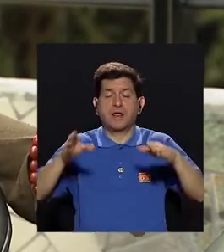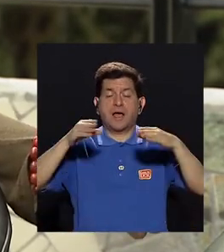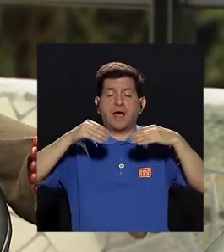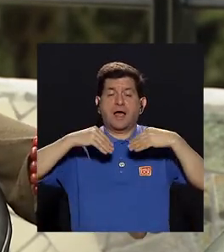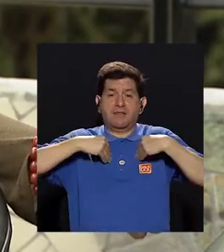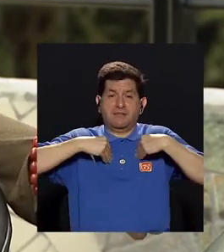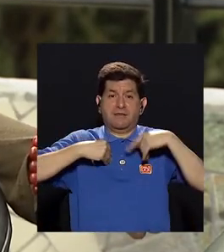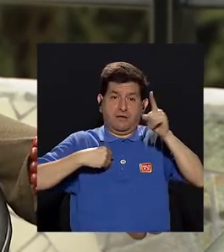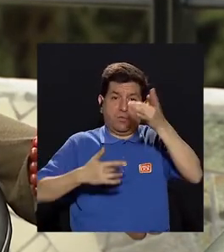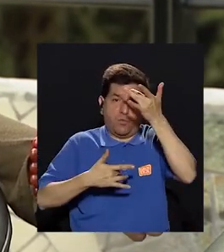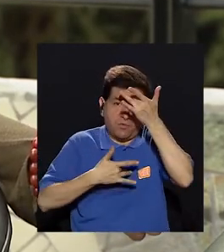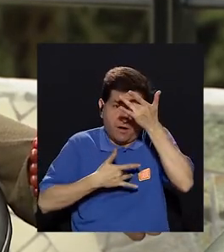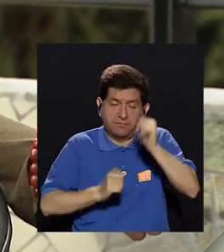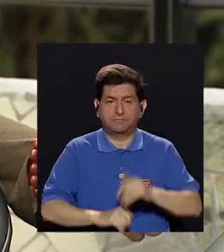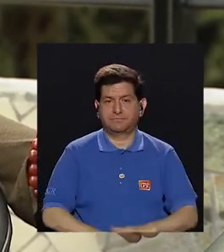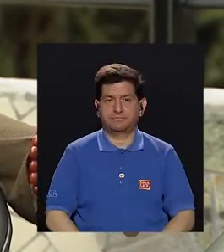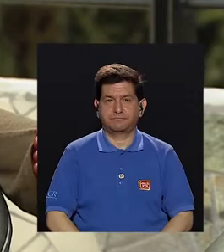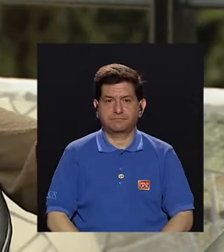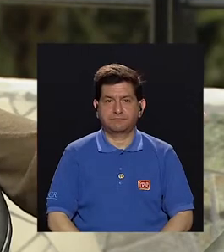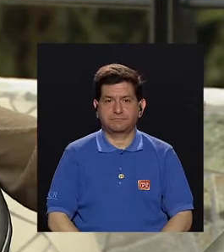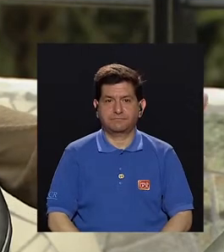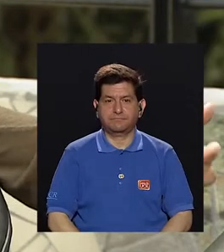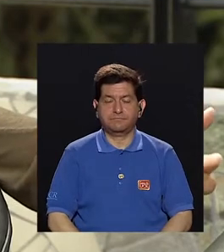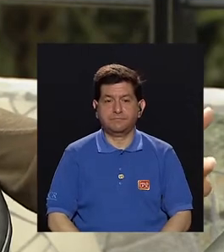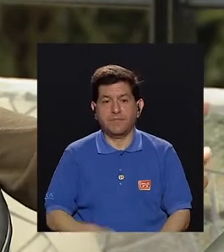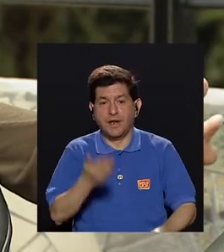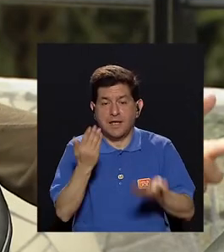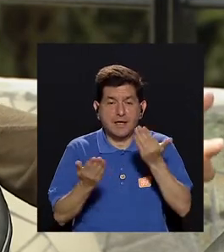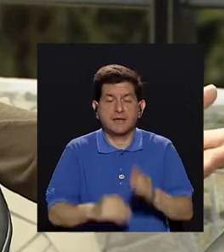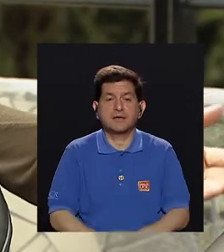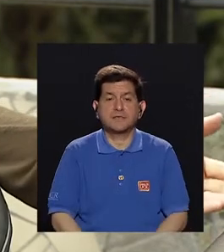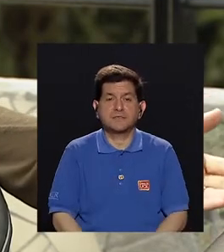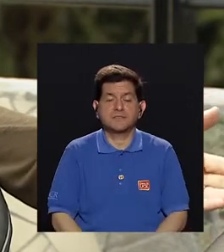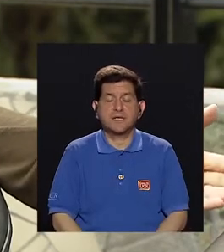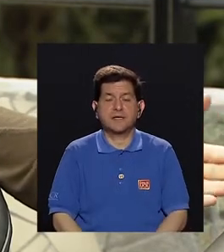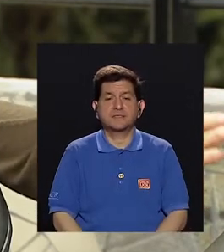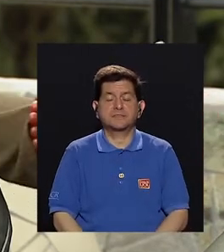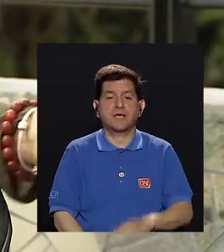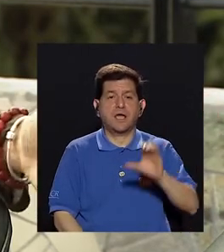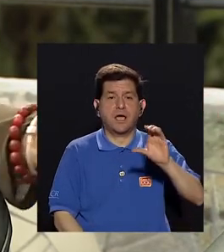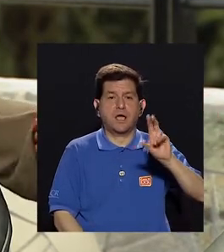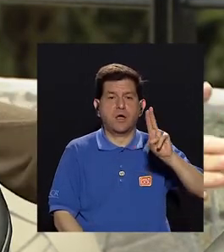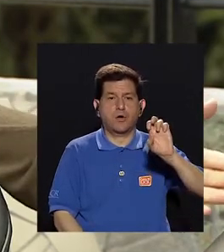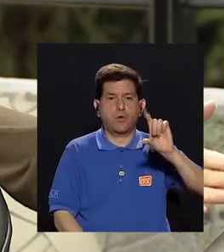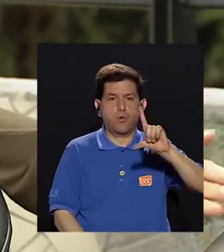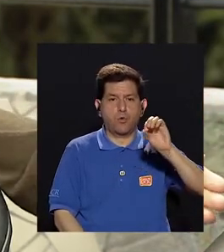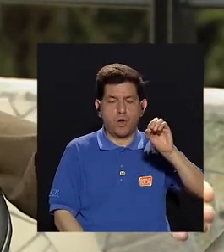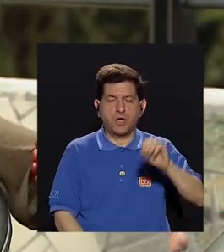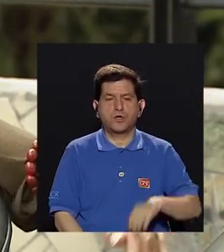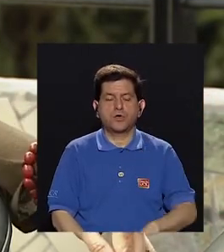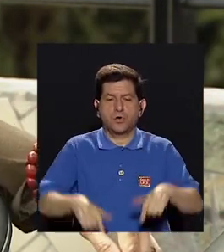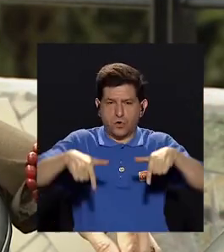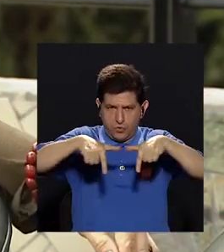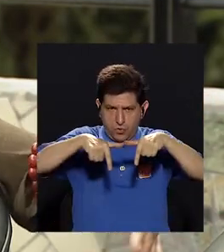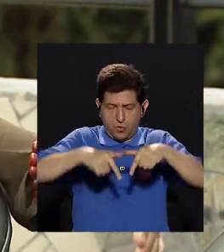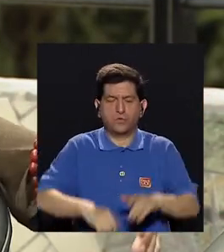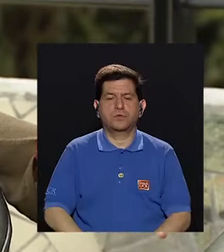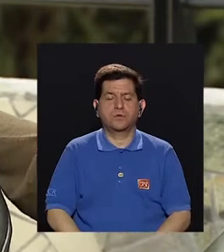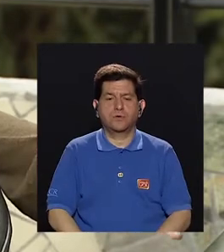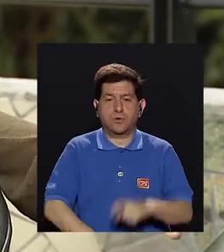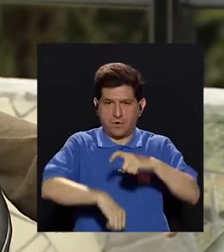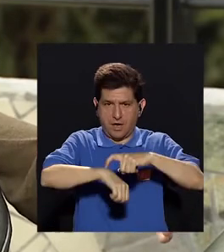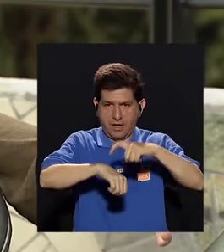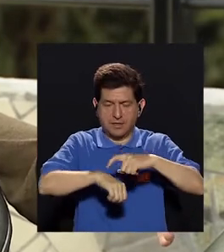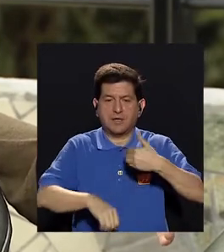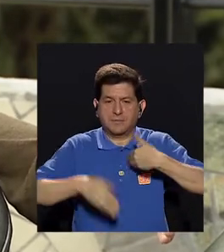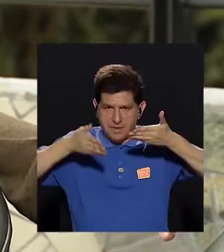de enfermedades, ¿okay? De lesiones preinvasivas, por ejemplo, en cuello de útero, que también es muy de etapa reproductiva, y lo que tiene que